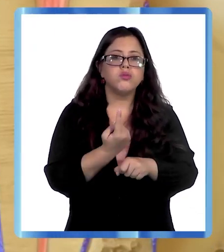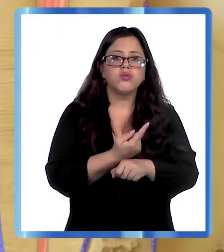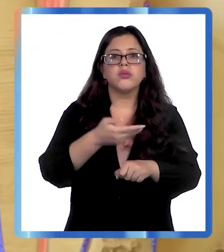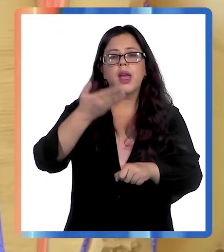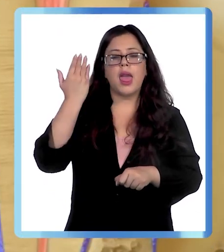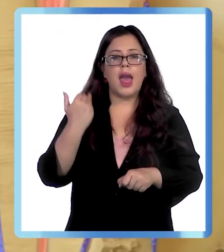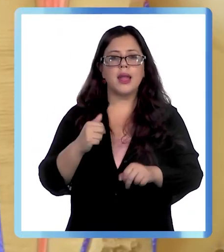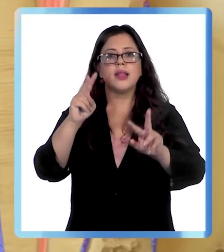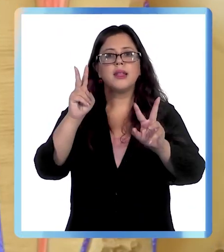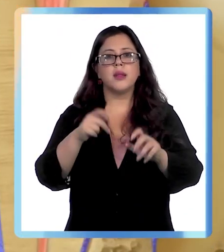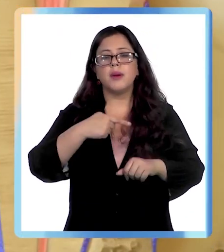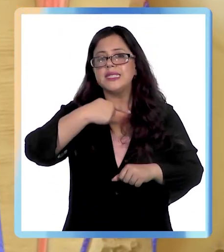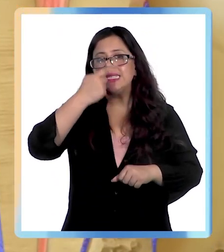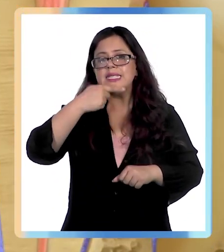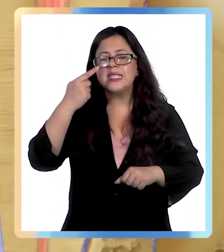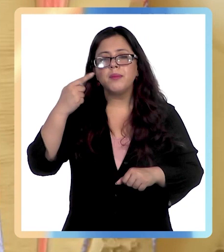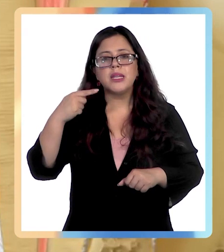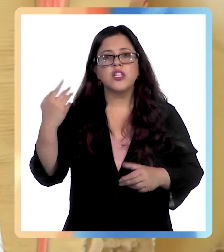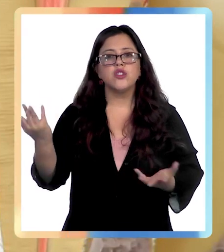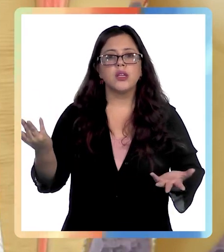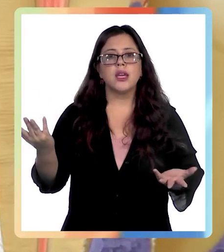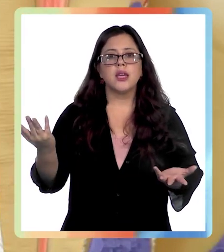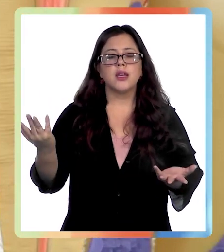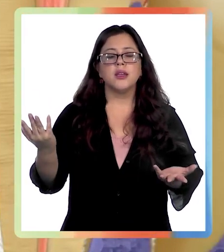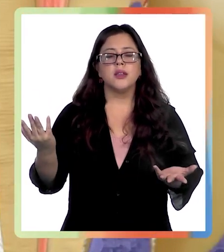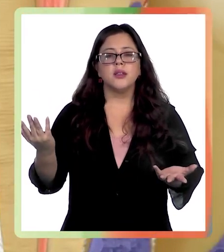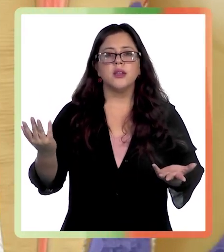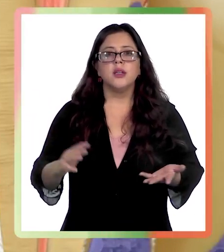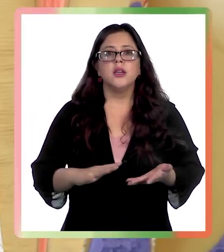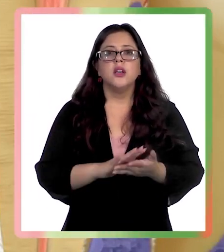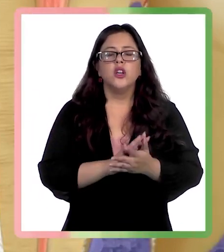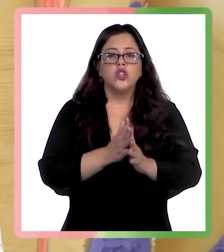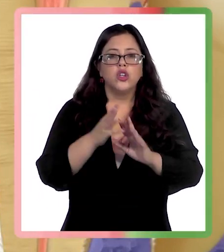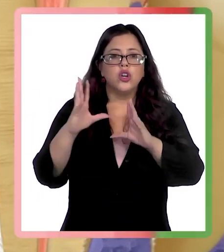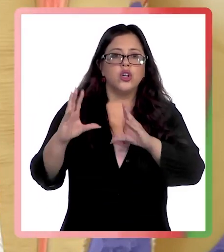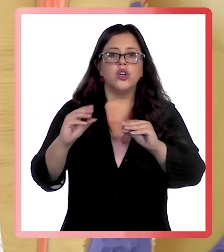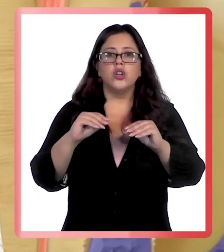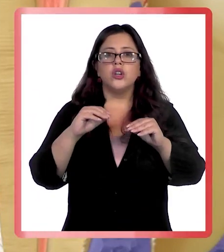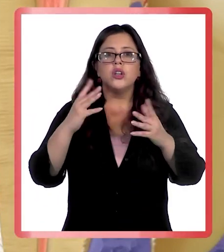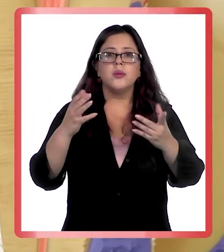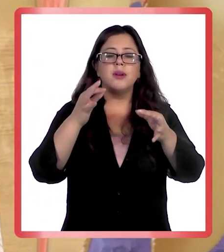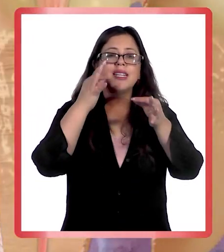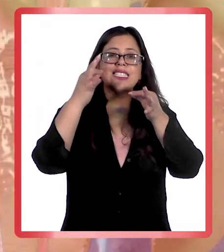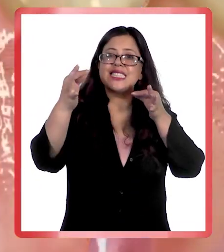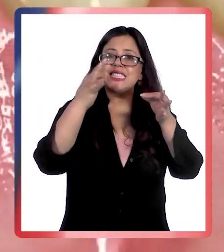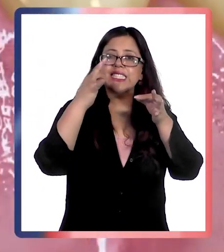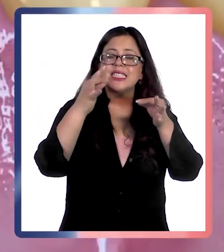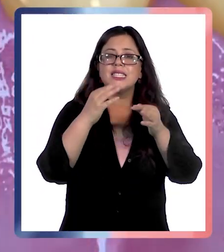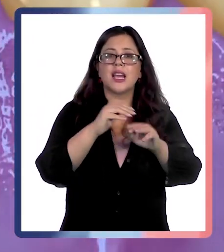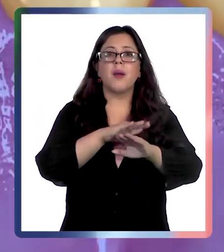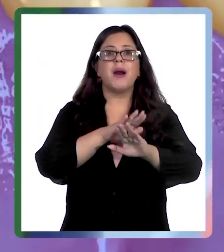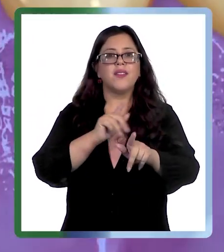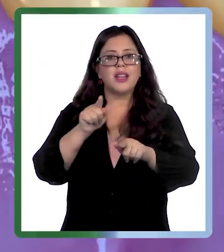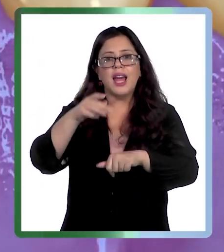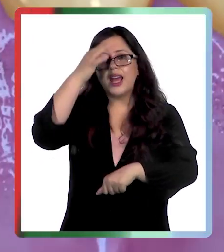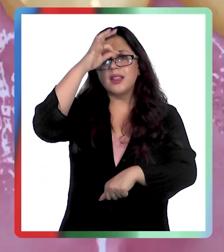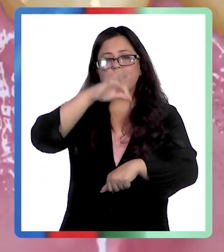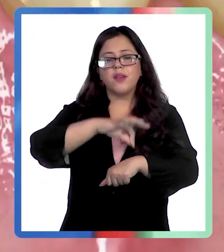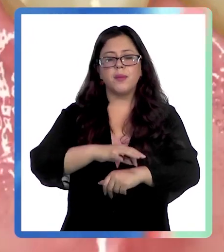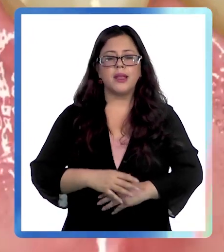hablamos anteriormente con el cepillo con todo lo lo que hablamos de higiene interproximal para evitar la